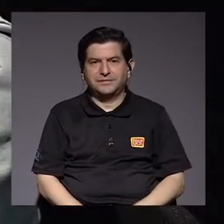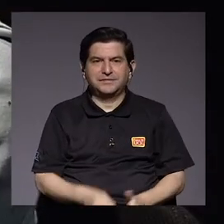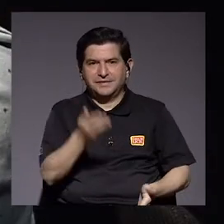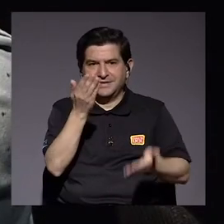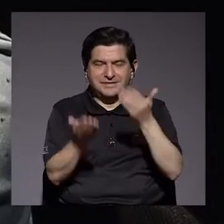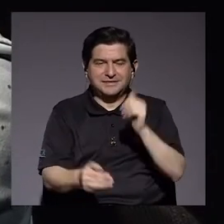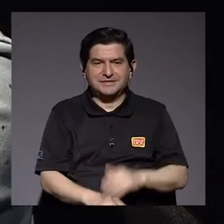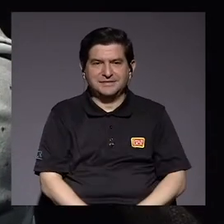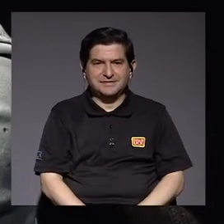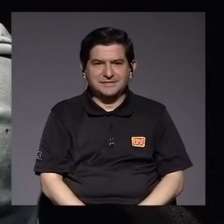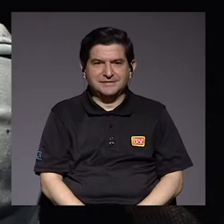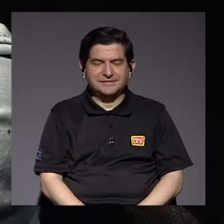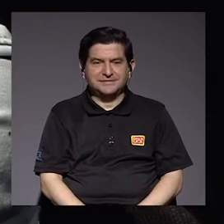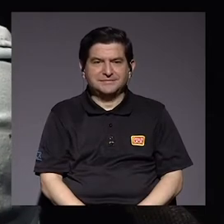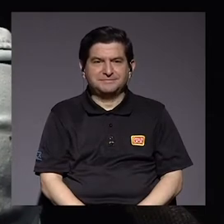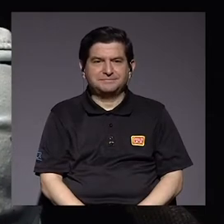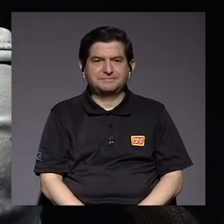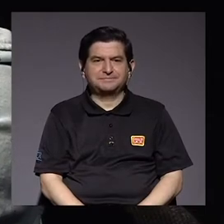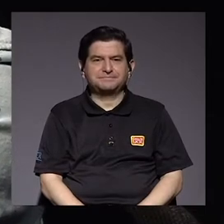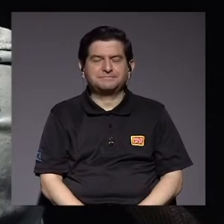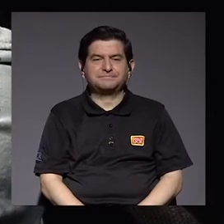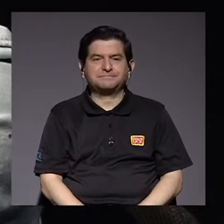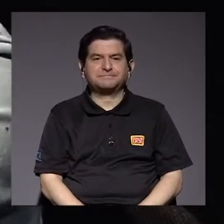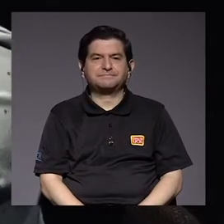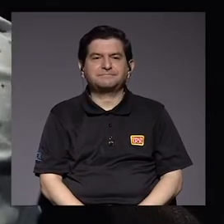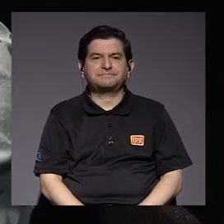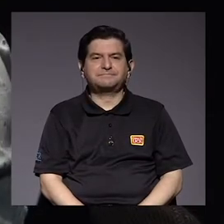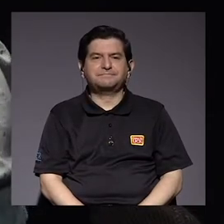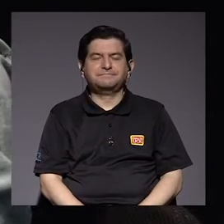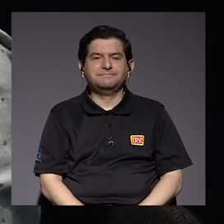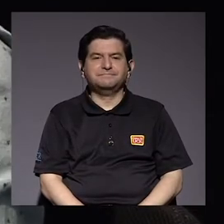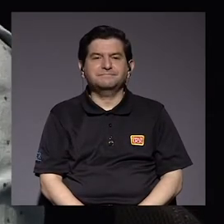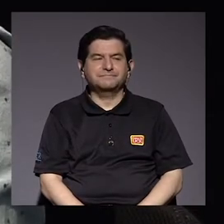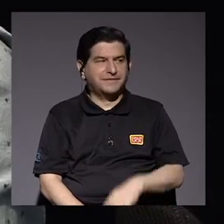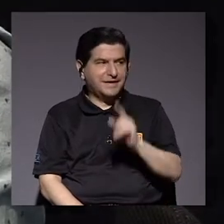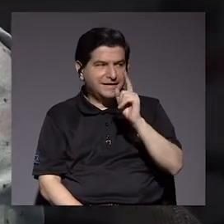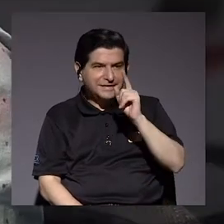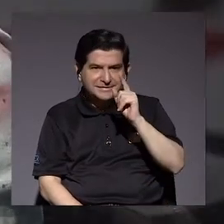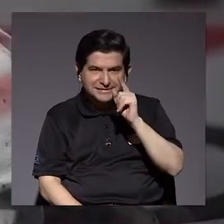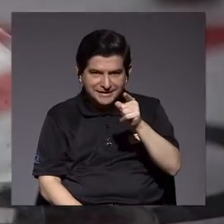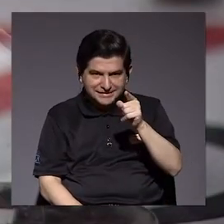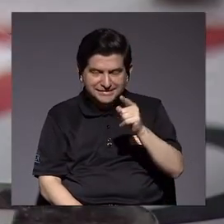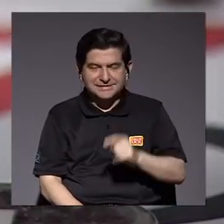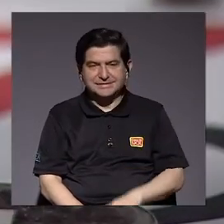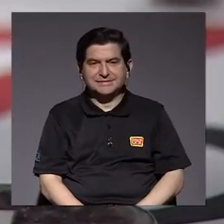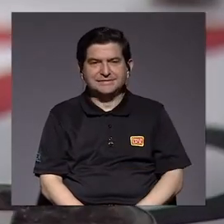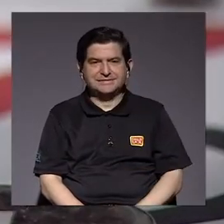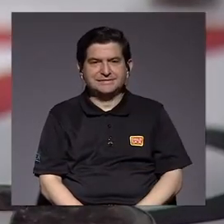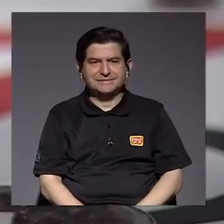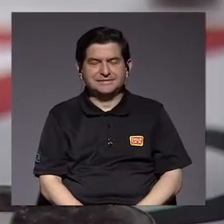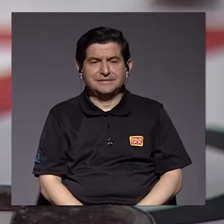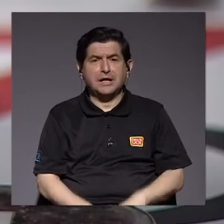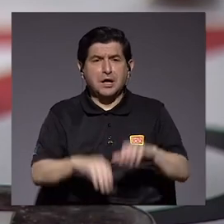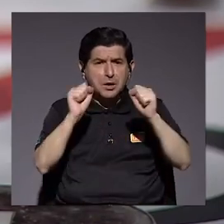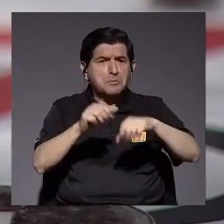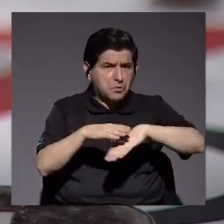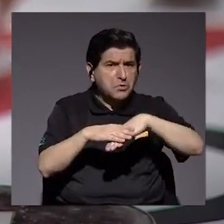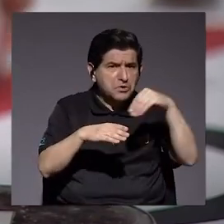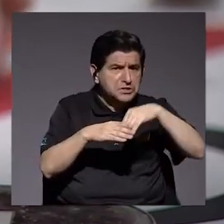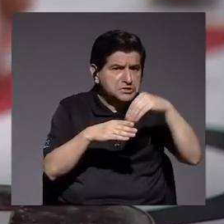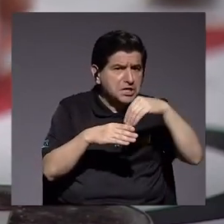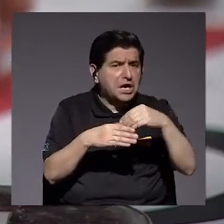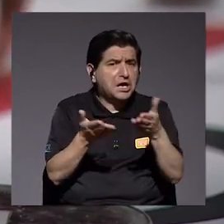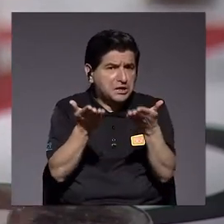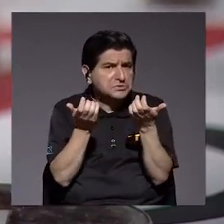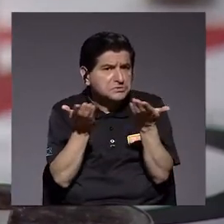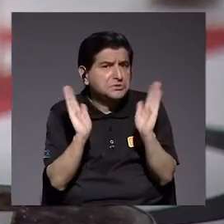Tal vez mostrar esta. Es esta. Es esta, exactamente. Bien, aquí está. Si gusta la podemos sacar. Otra vez, vamos a tratar